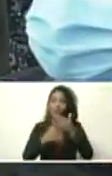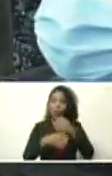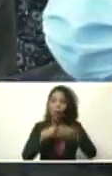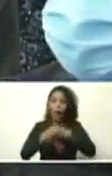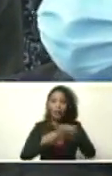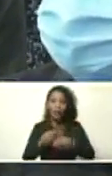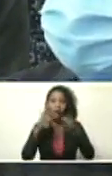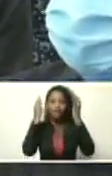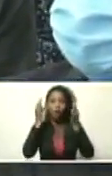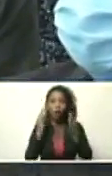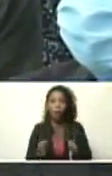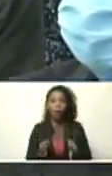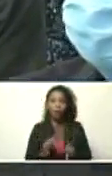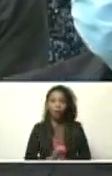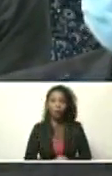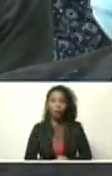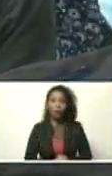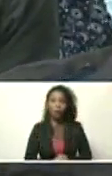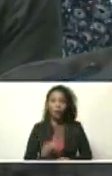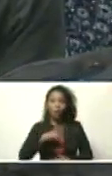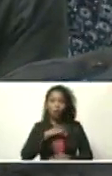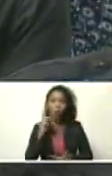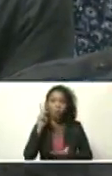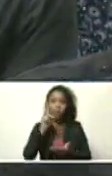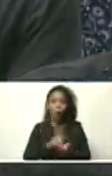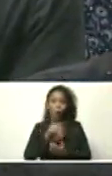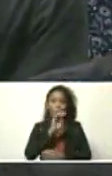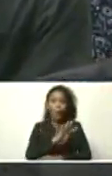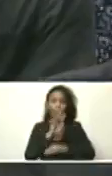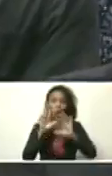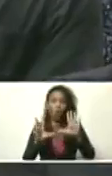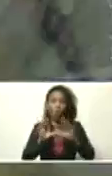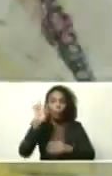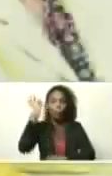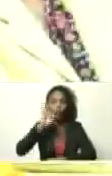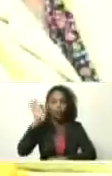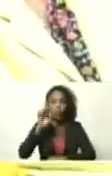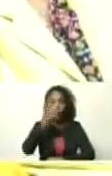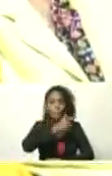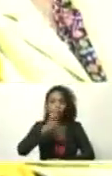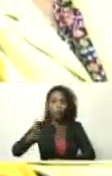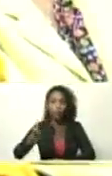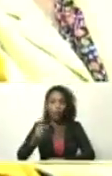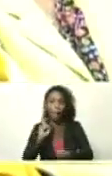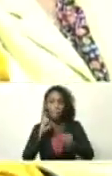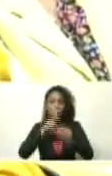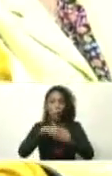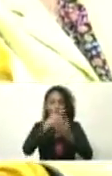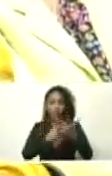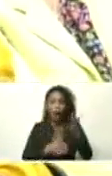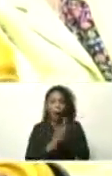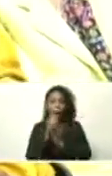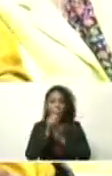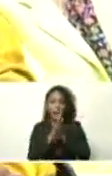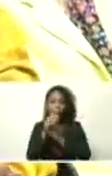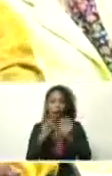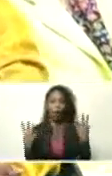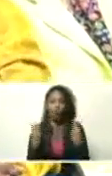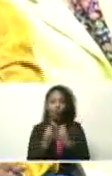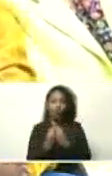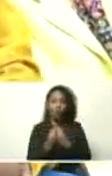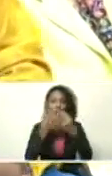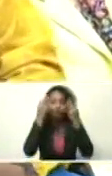a la formalización y estaríamos llegando a un 48% de las personas que se han registrado en Emprender Juntos para darle